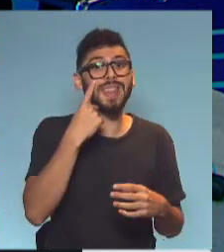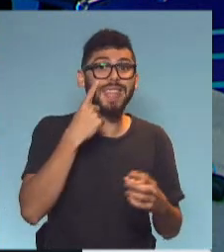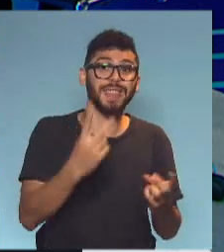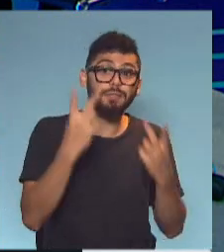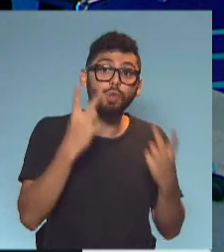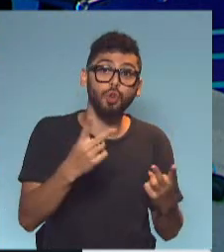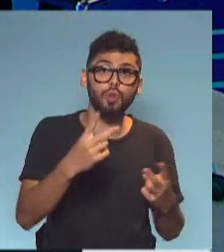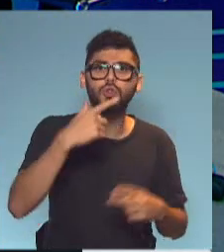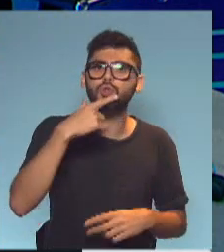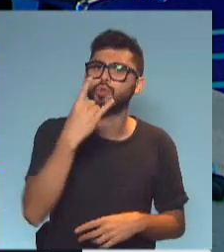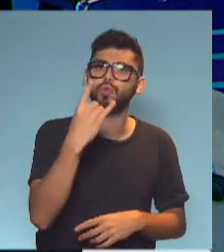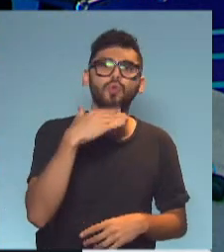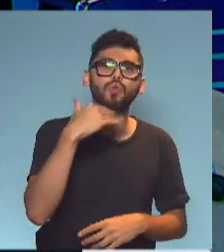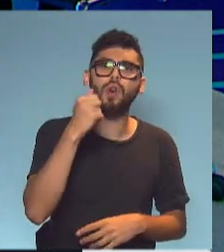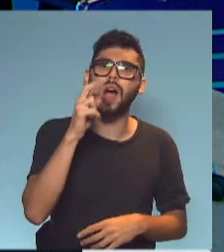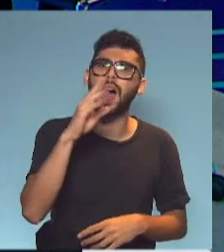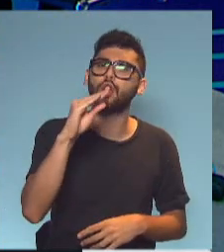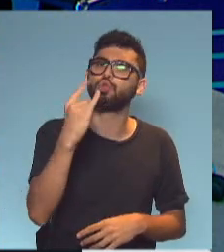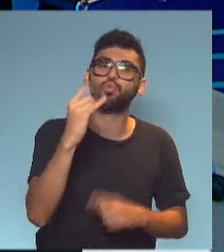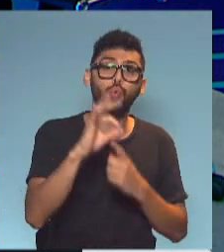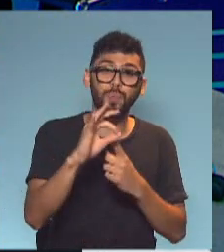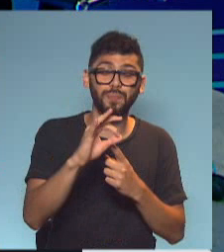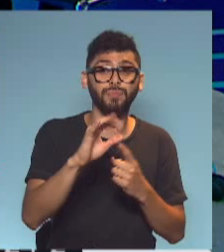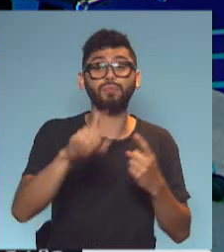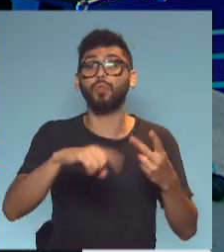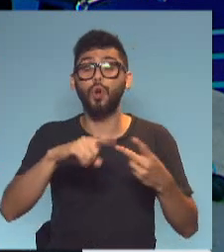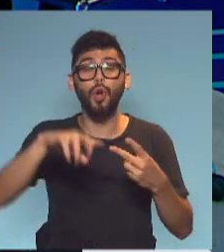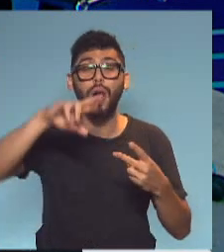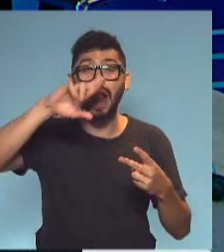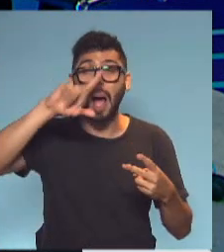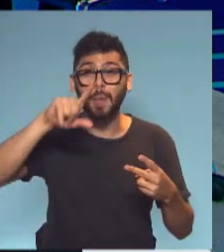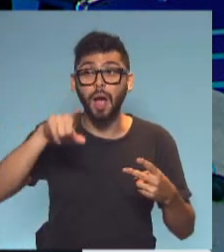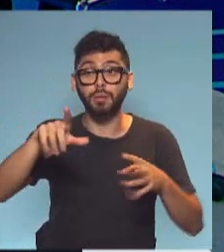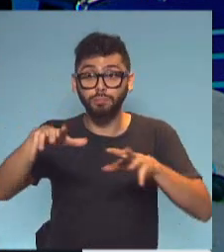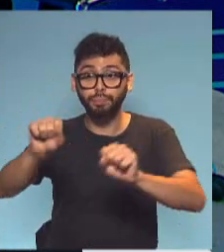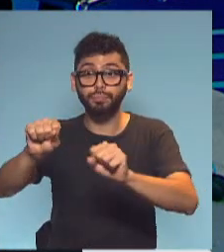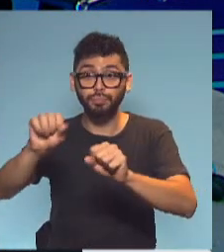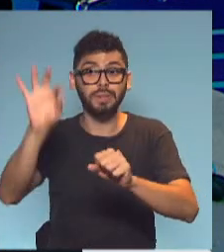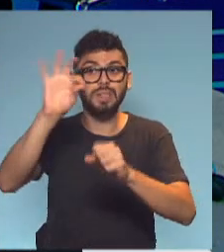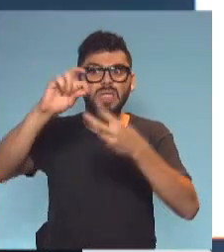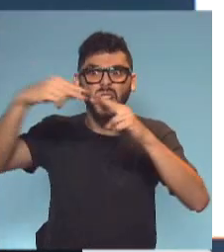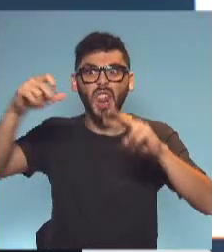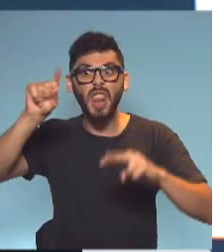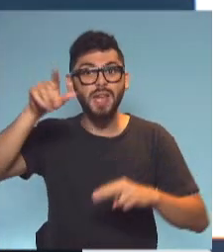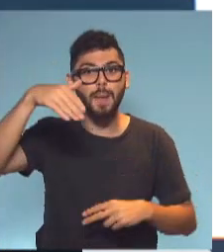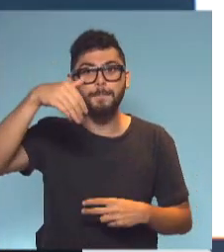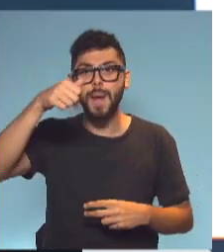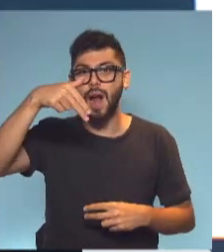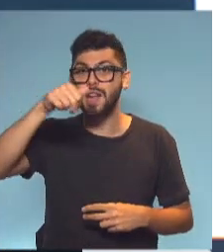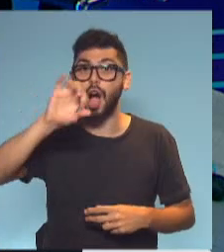Ariel Sujarchuk, hoy mismo. La Plata, donde también, no solamente detectaron la cepa de Manaus, sino que también